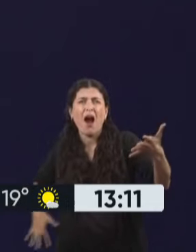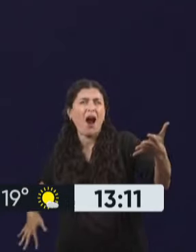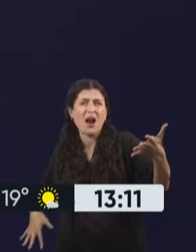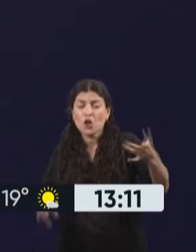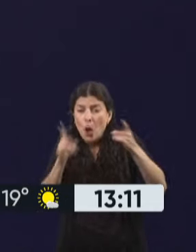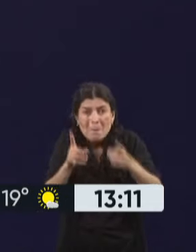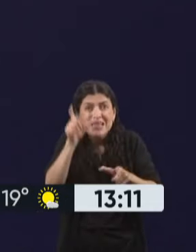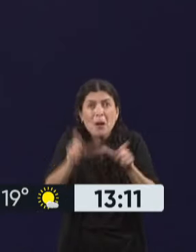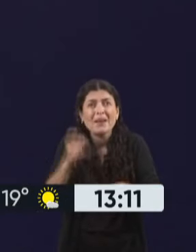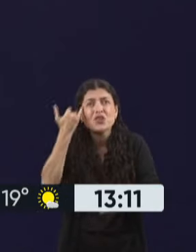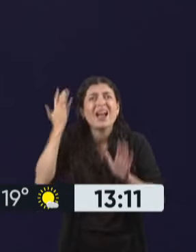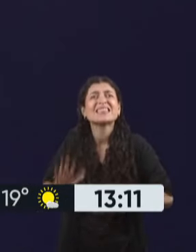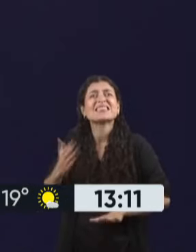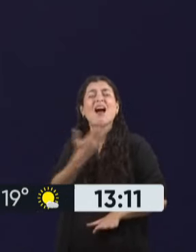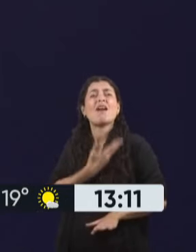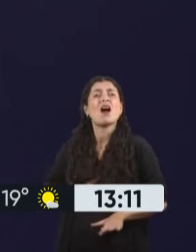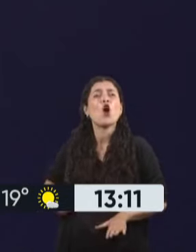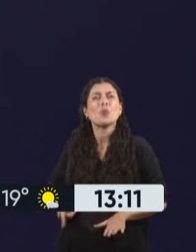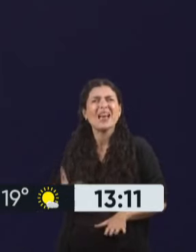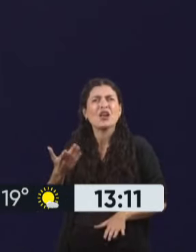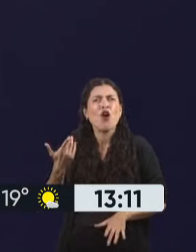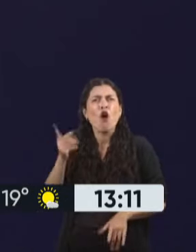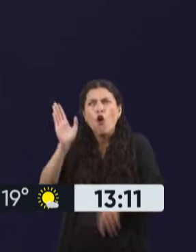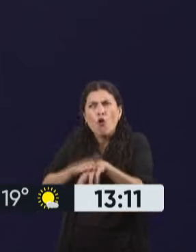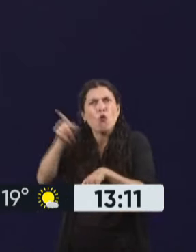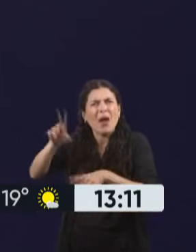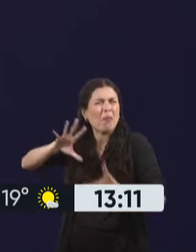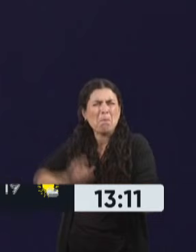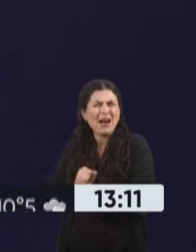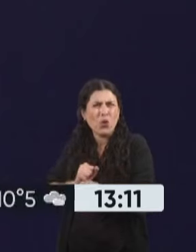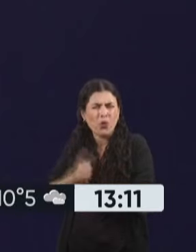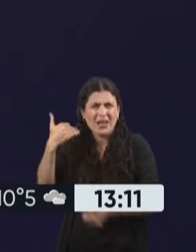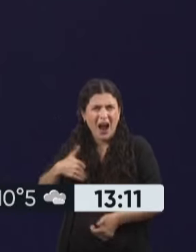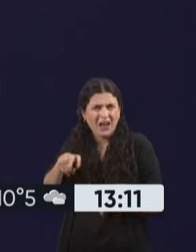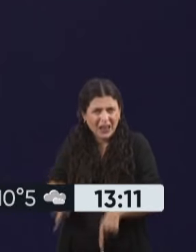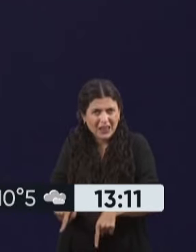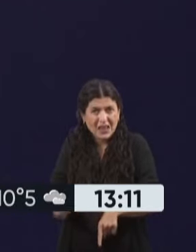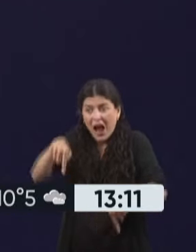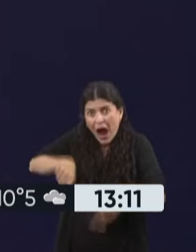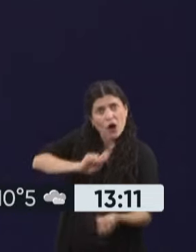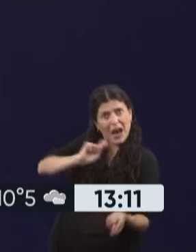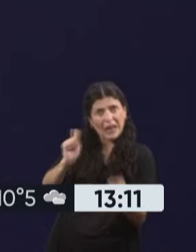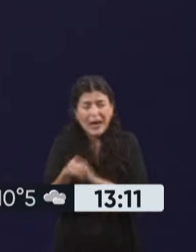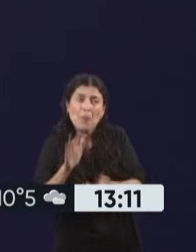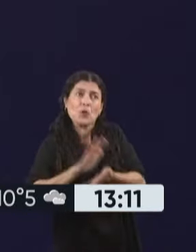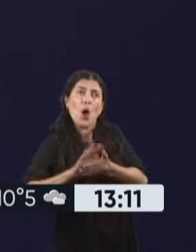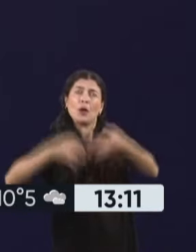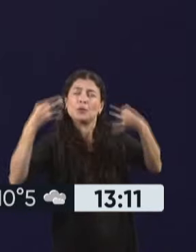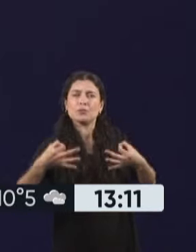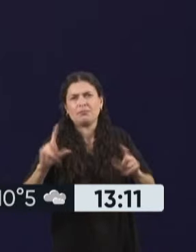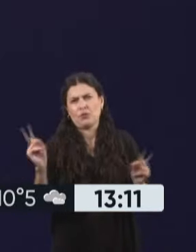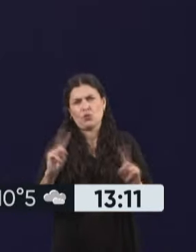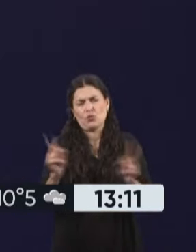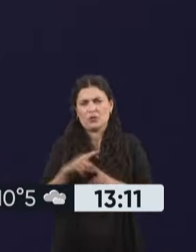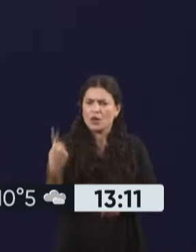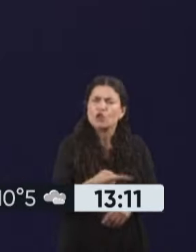Yo, en su caso, me llamaría a la reflexión y a entender que la destrucción del país merece al menos que todos los argentinos tengamos de parte de